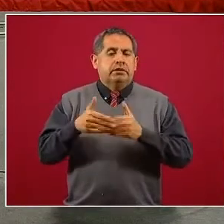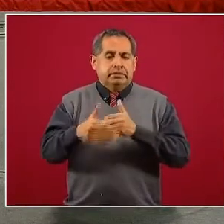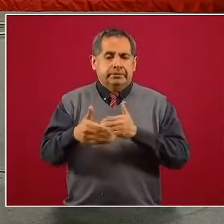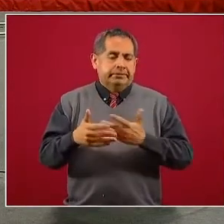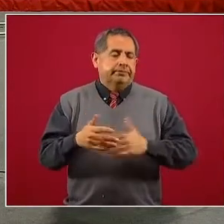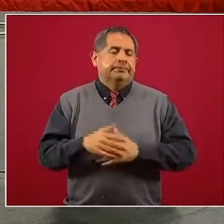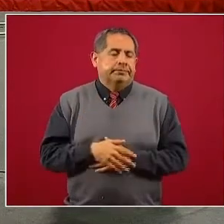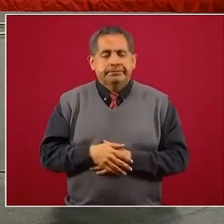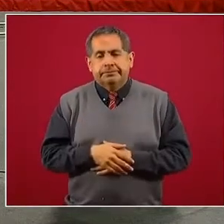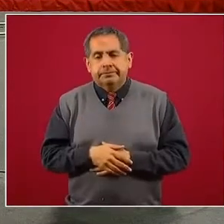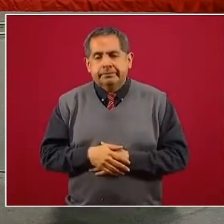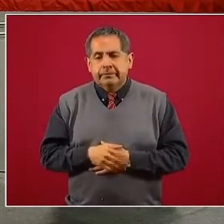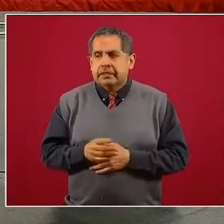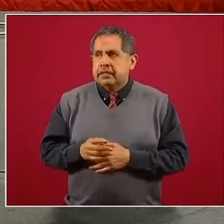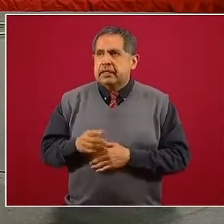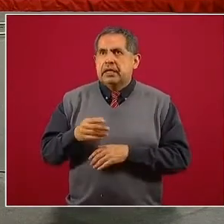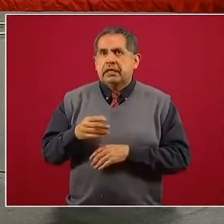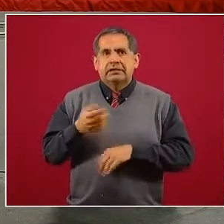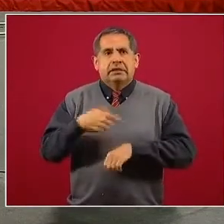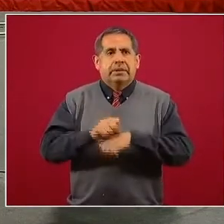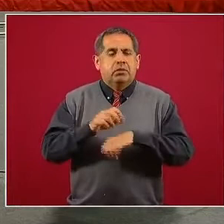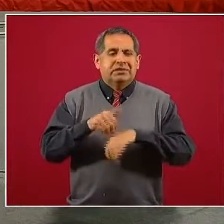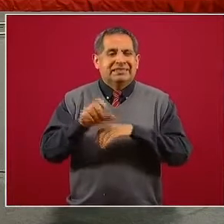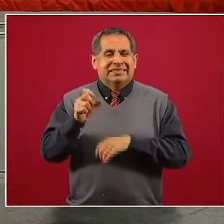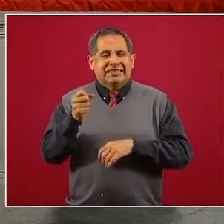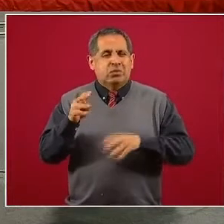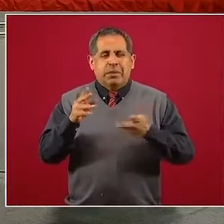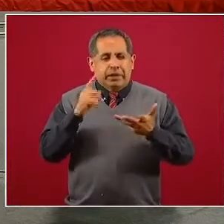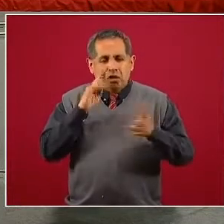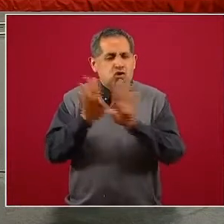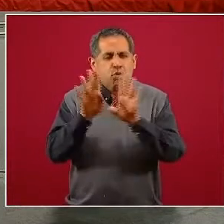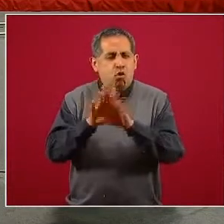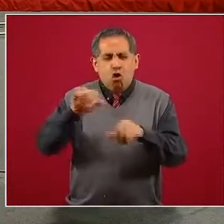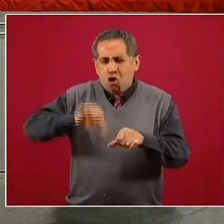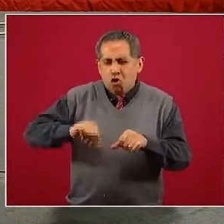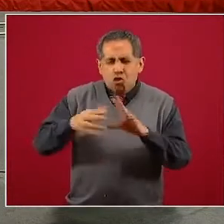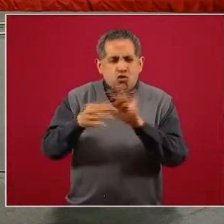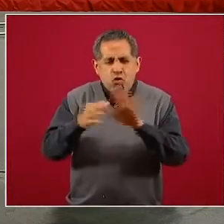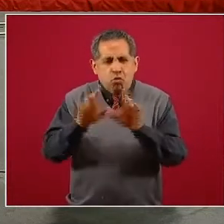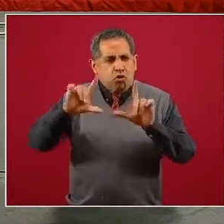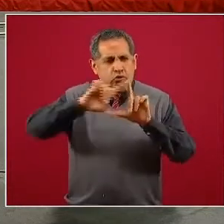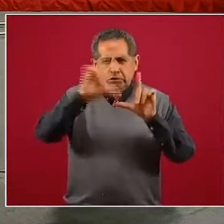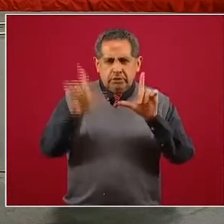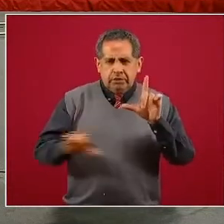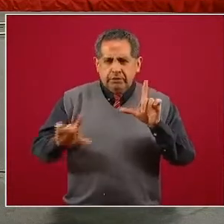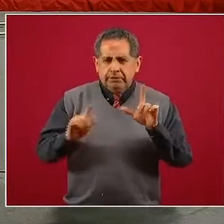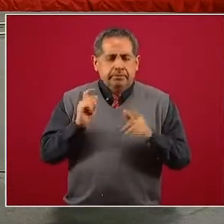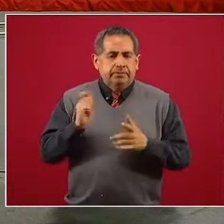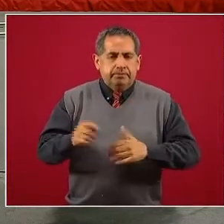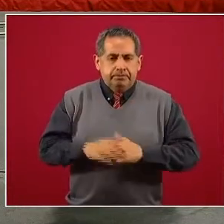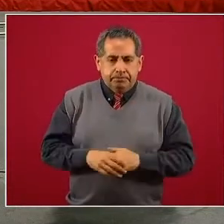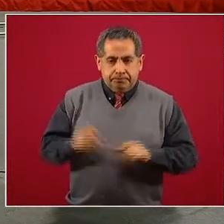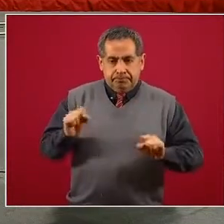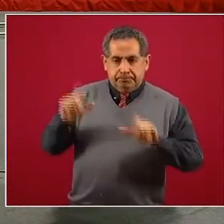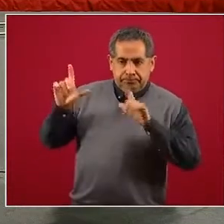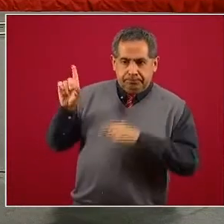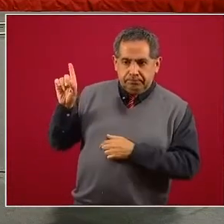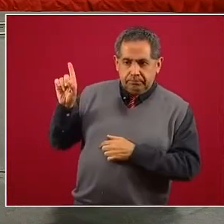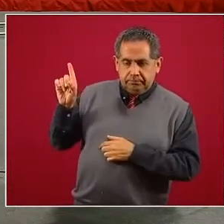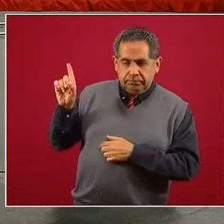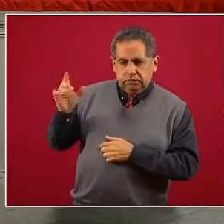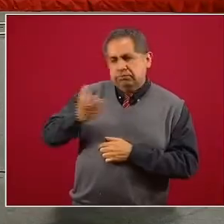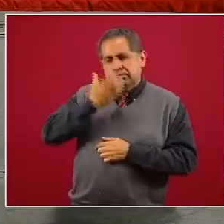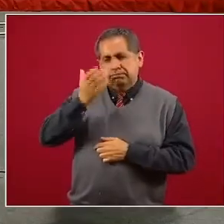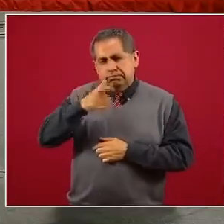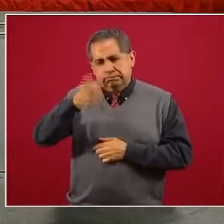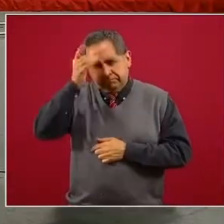número 69. Actualicemos el escenario nacional. Aquí tenemos ya el gráfico acostumbrado que